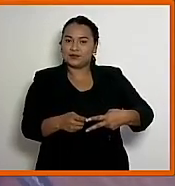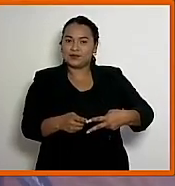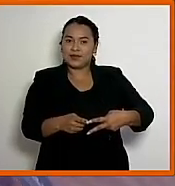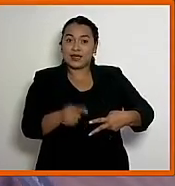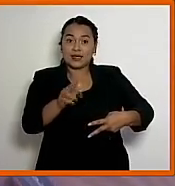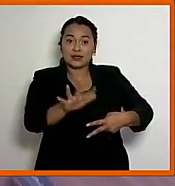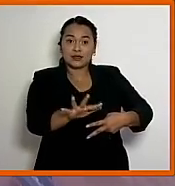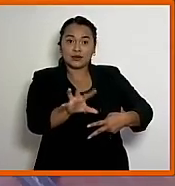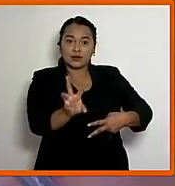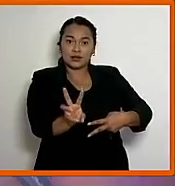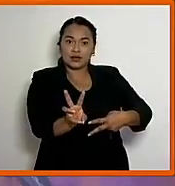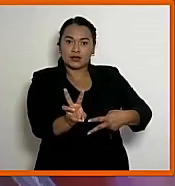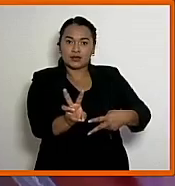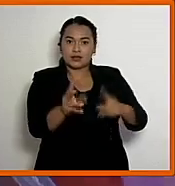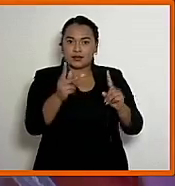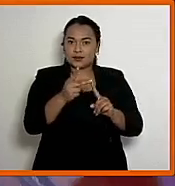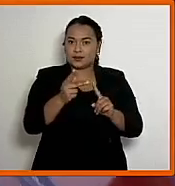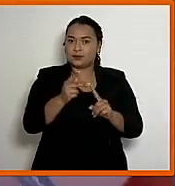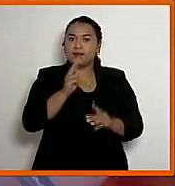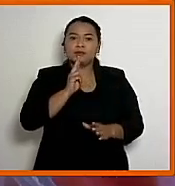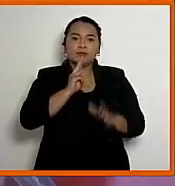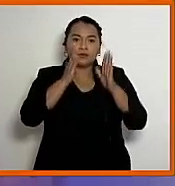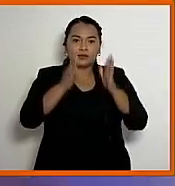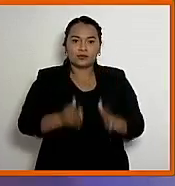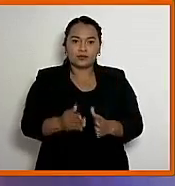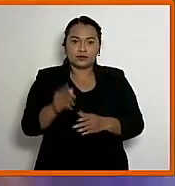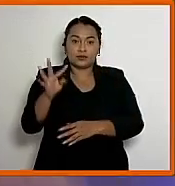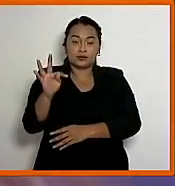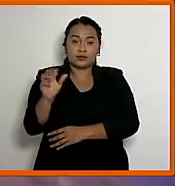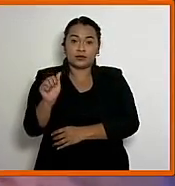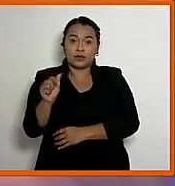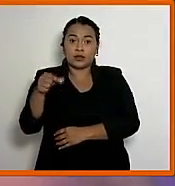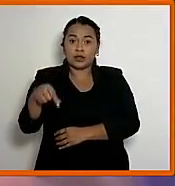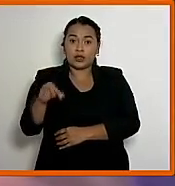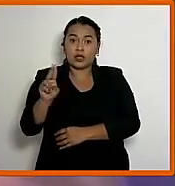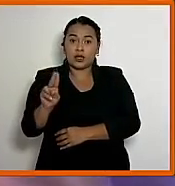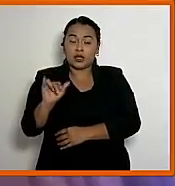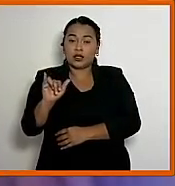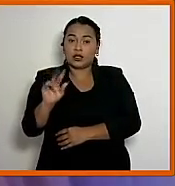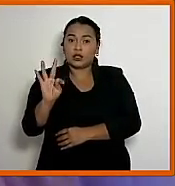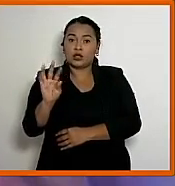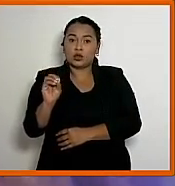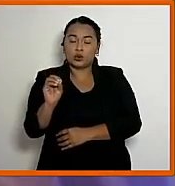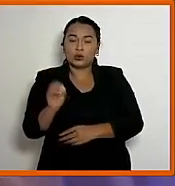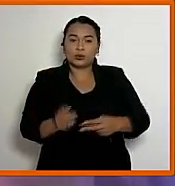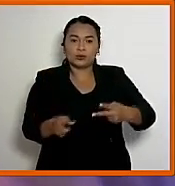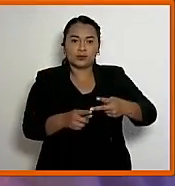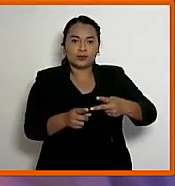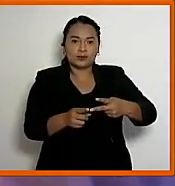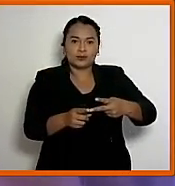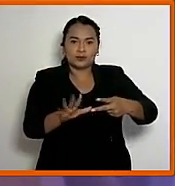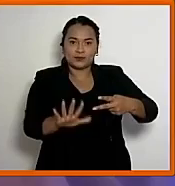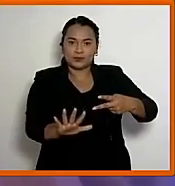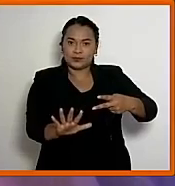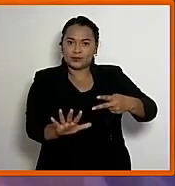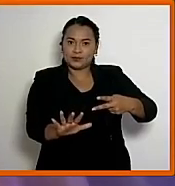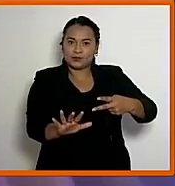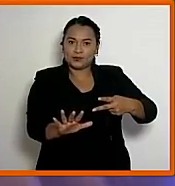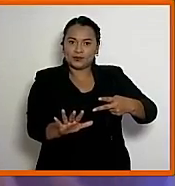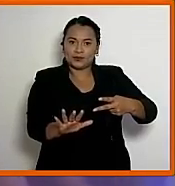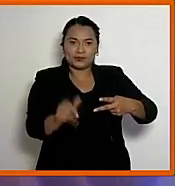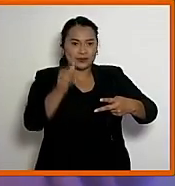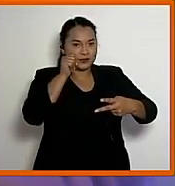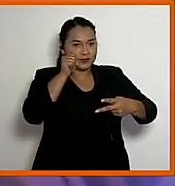el 56 con su catrachada Cayuco. Segundo número ganador, su primer dígito 5. Segundo dígito,